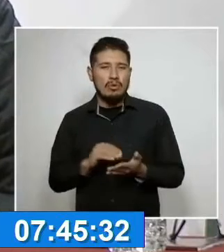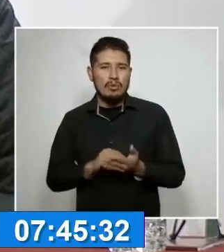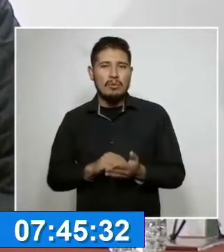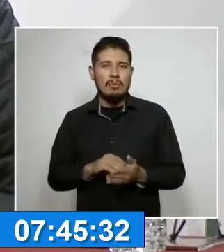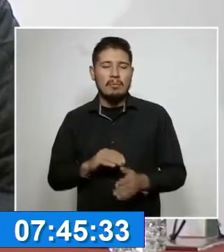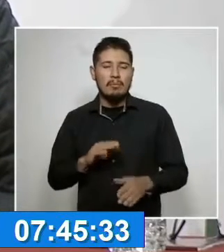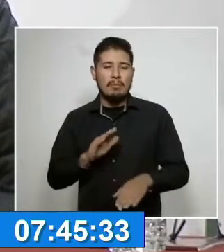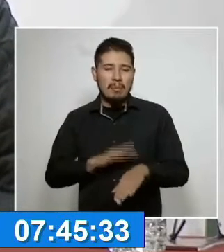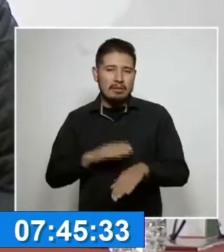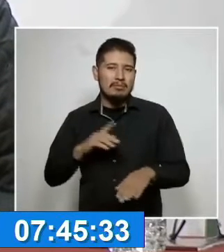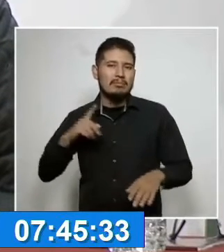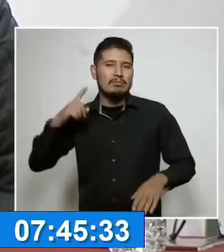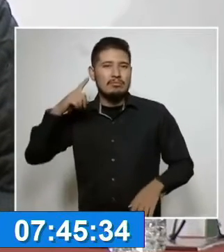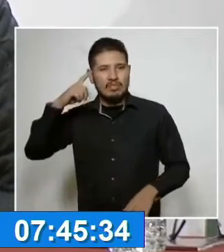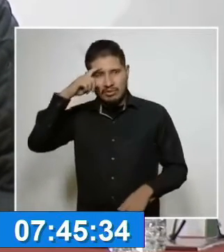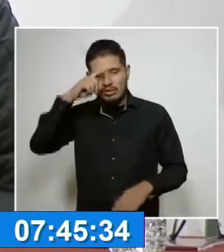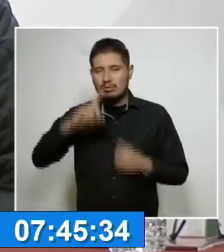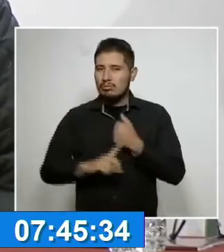agudo su problema.